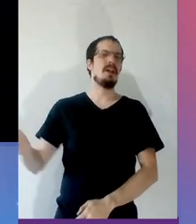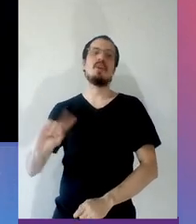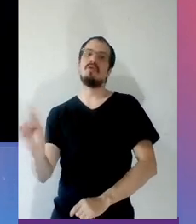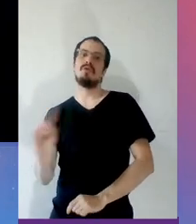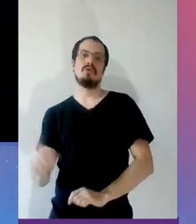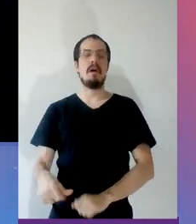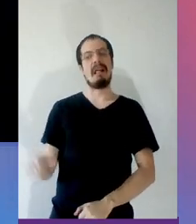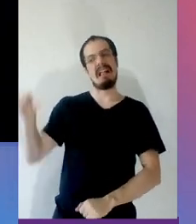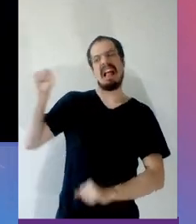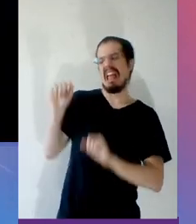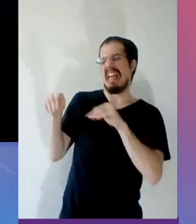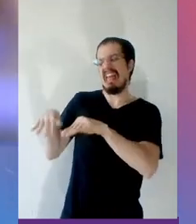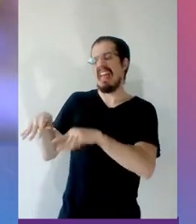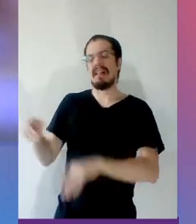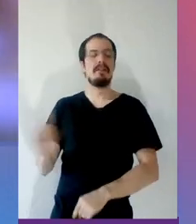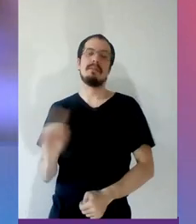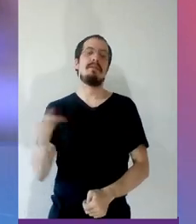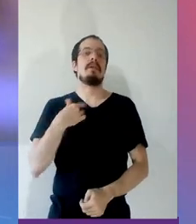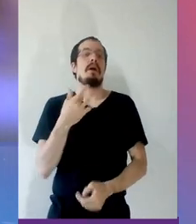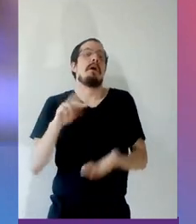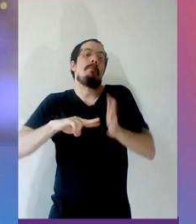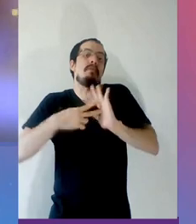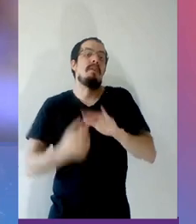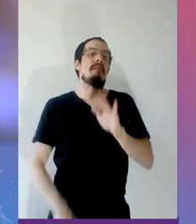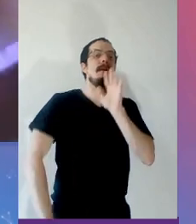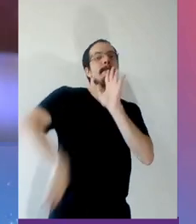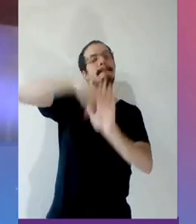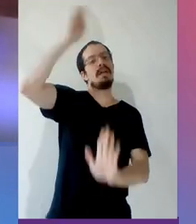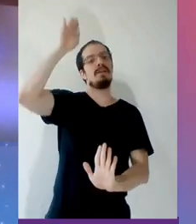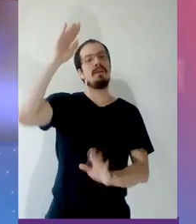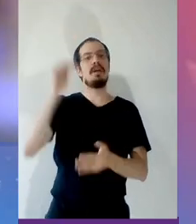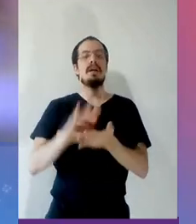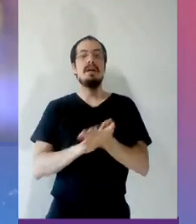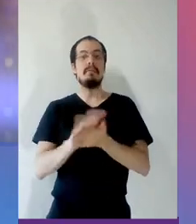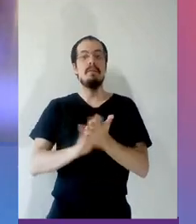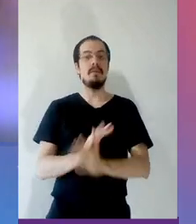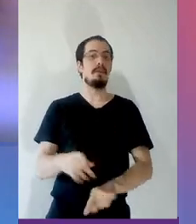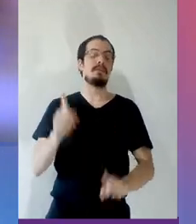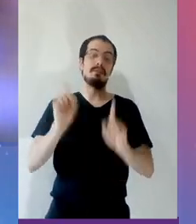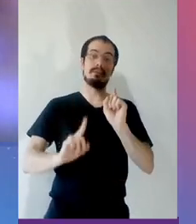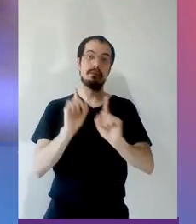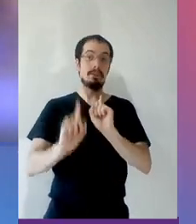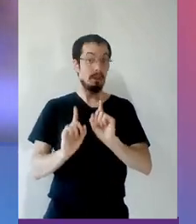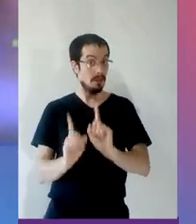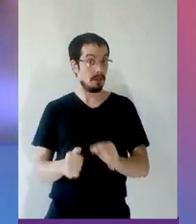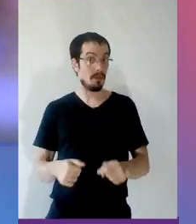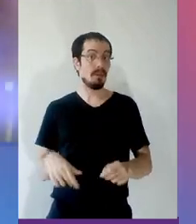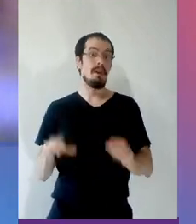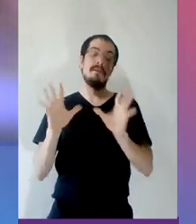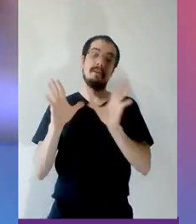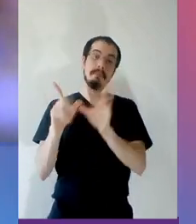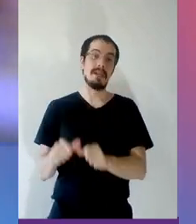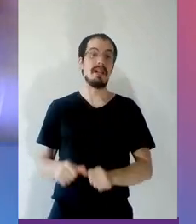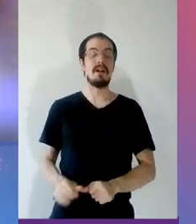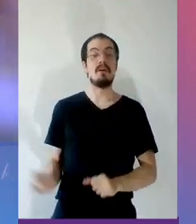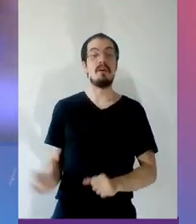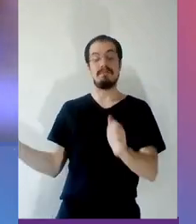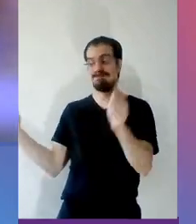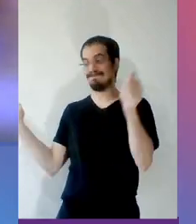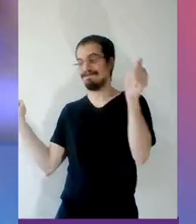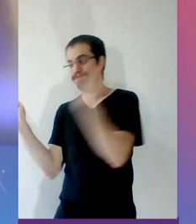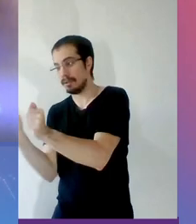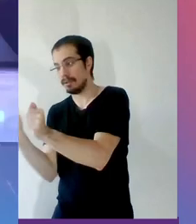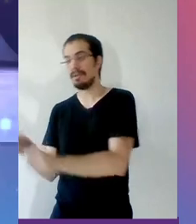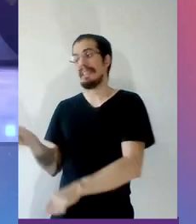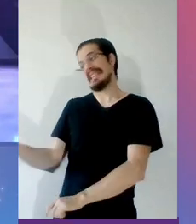¿ya? Acá nosotros en la comuna hemos tenido niños que los han dejado encerrados, por ejemplo, durante todo el día porque han tenido que ir a